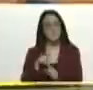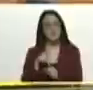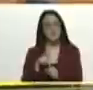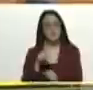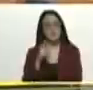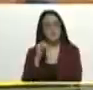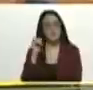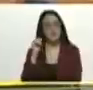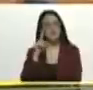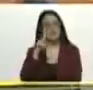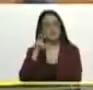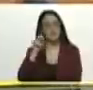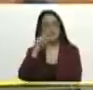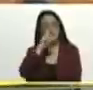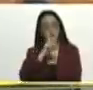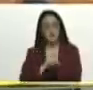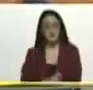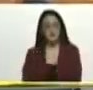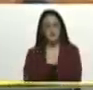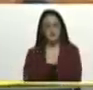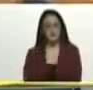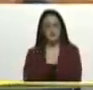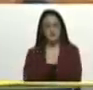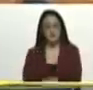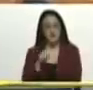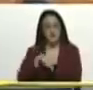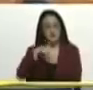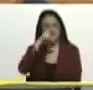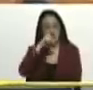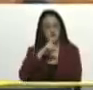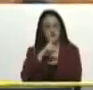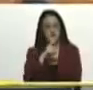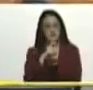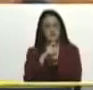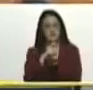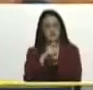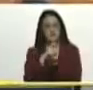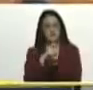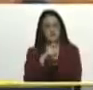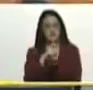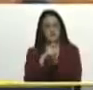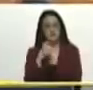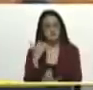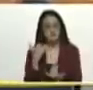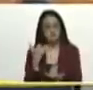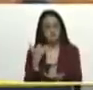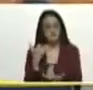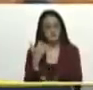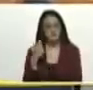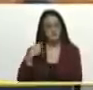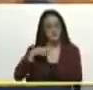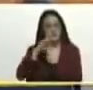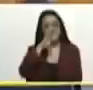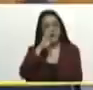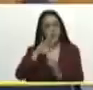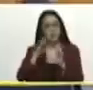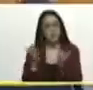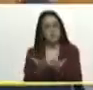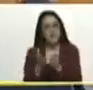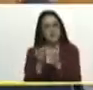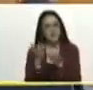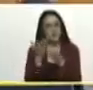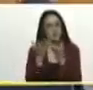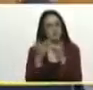primera vez en 120 años. Este año hay pronósticos del Fondo Monetario, del Banco Mundial, de todos esos